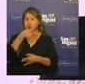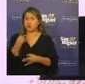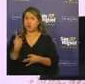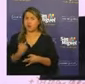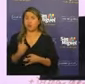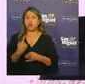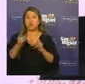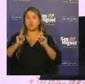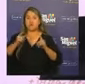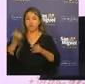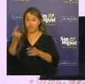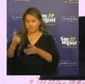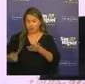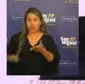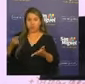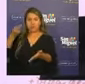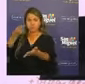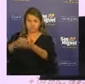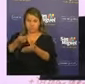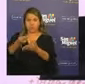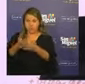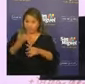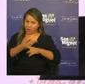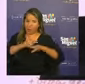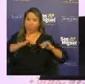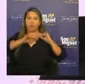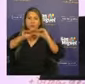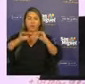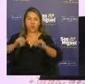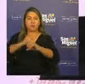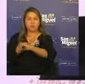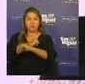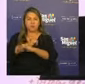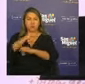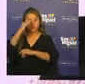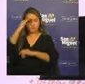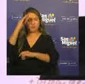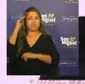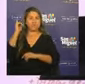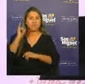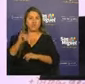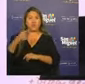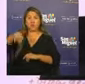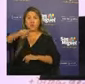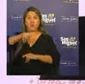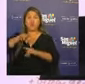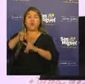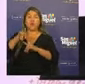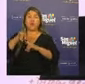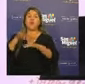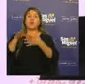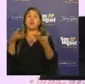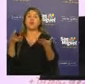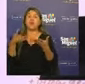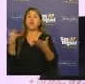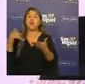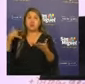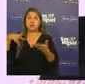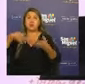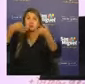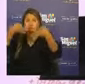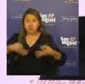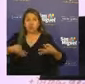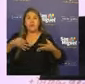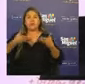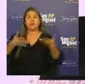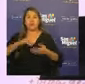la billetera donde se pone la boca. Hay que apoyar a los policías, y créanmelo, porque de ellos depende la seguridad de todos nosotros para que Santiago